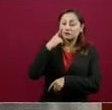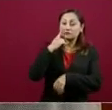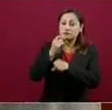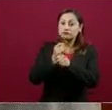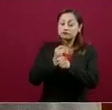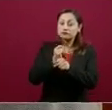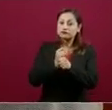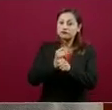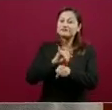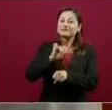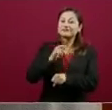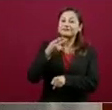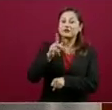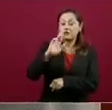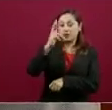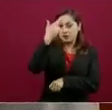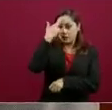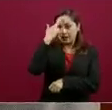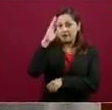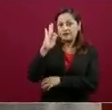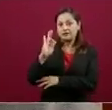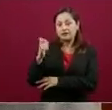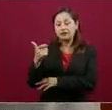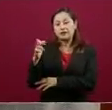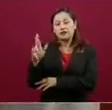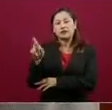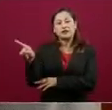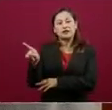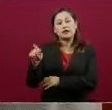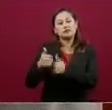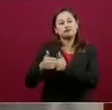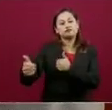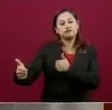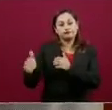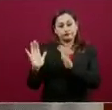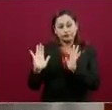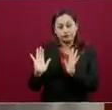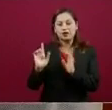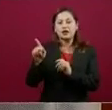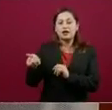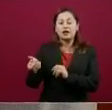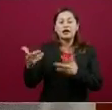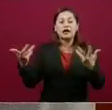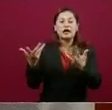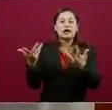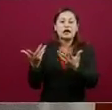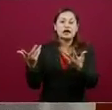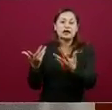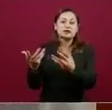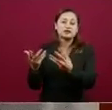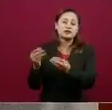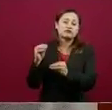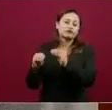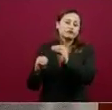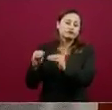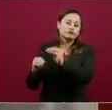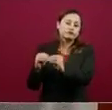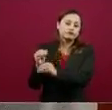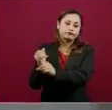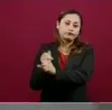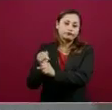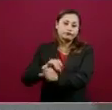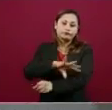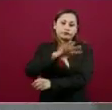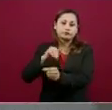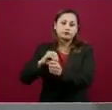ahora es un órgano autónomo en lo que corresponde al mecanismo se está haciendo el seguimiento para que se cumplimente toda la carpeta de investigación pero